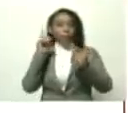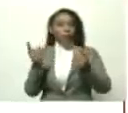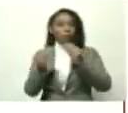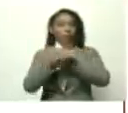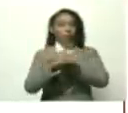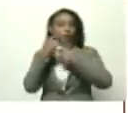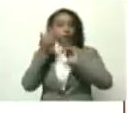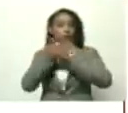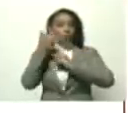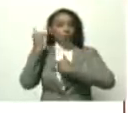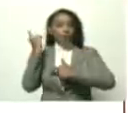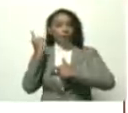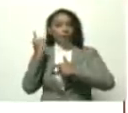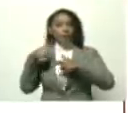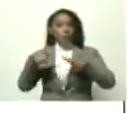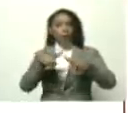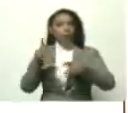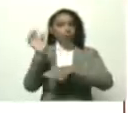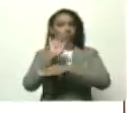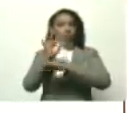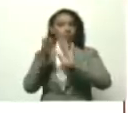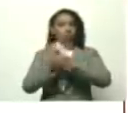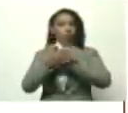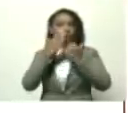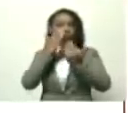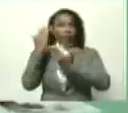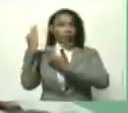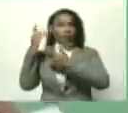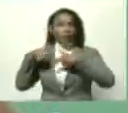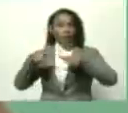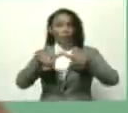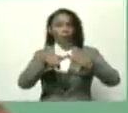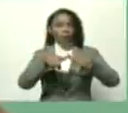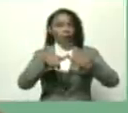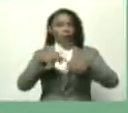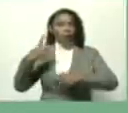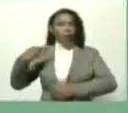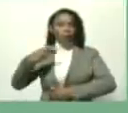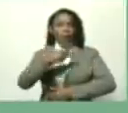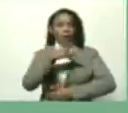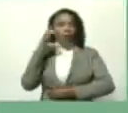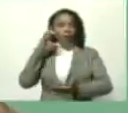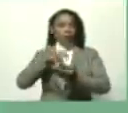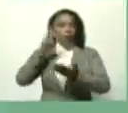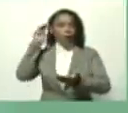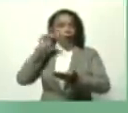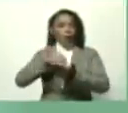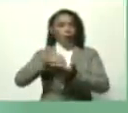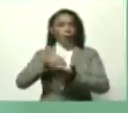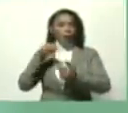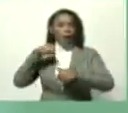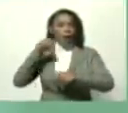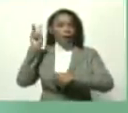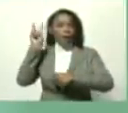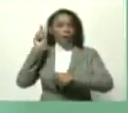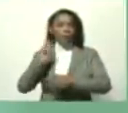sede desde la que funcionaba en la localidad de Tejería, en el estado Aragua, en